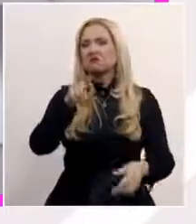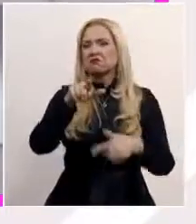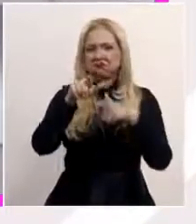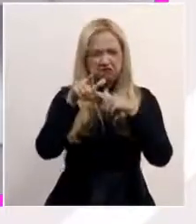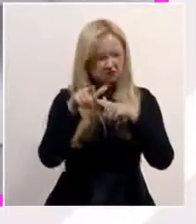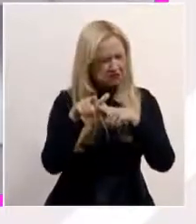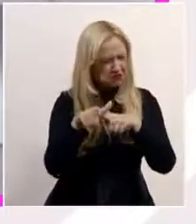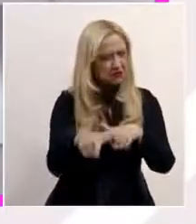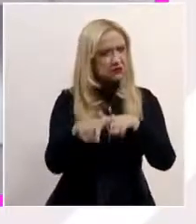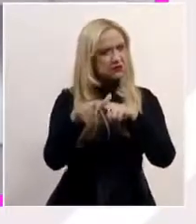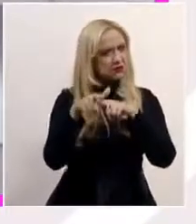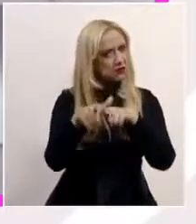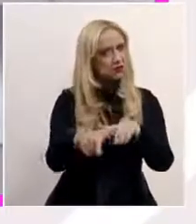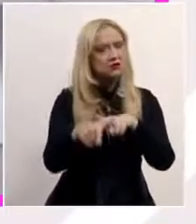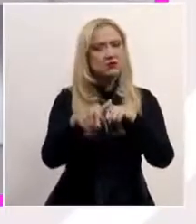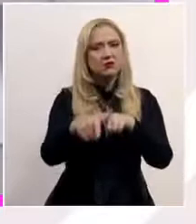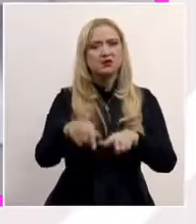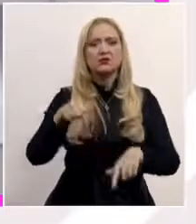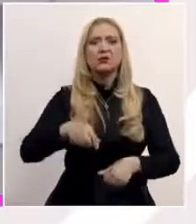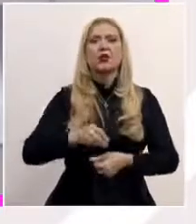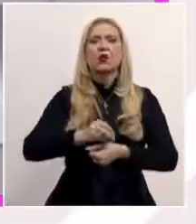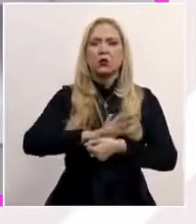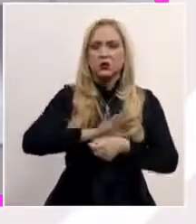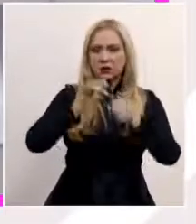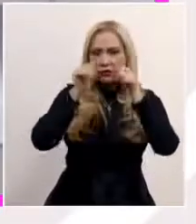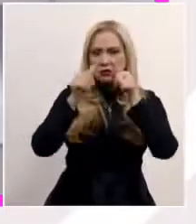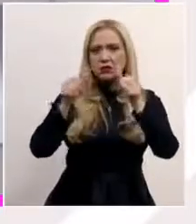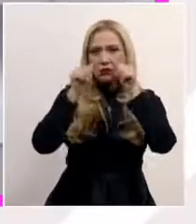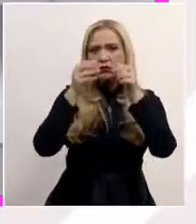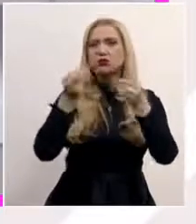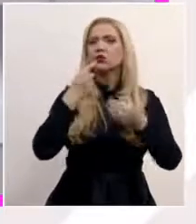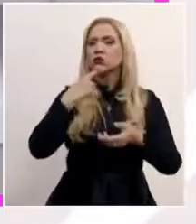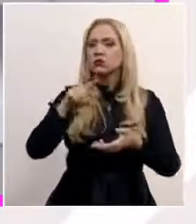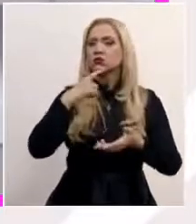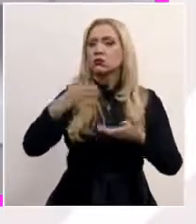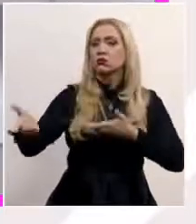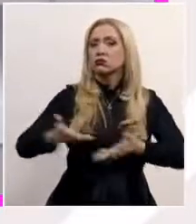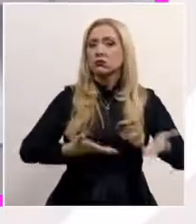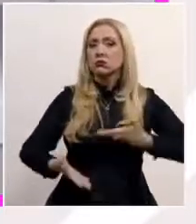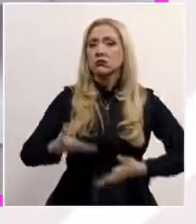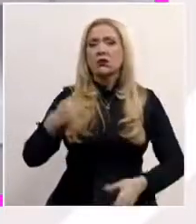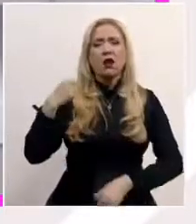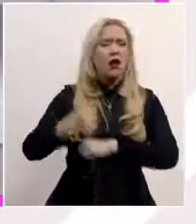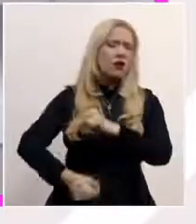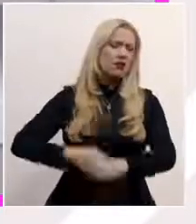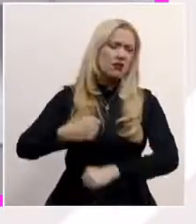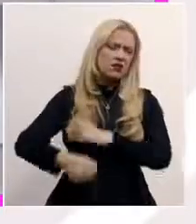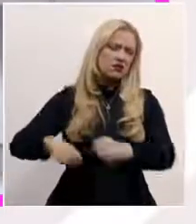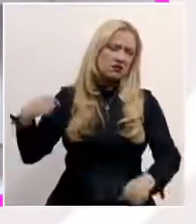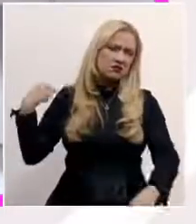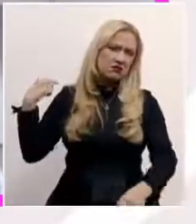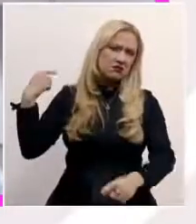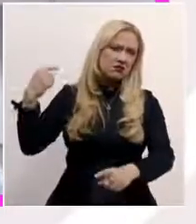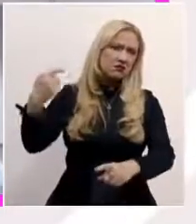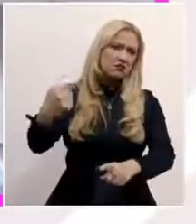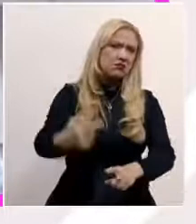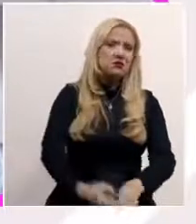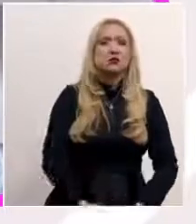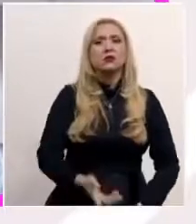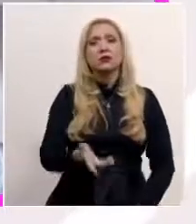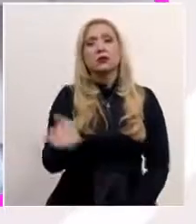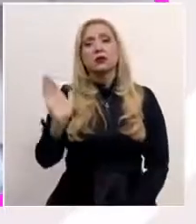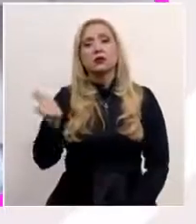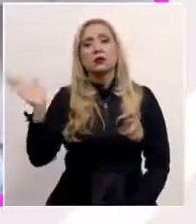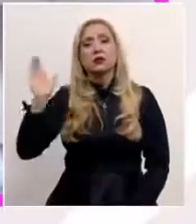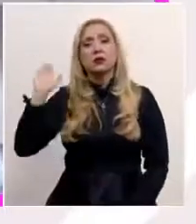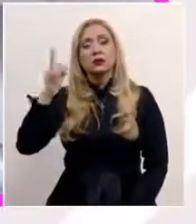muchísimo al Consejo, ¿no? Durante muchos años el despido por embarazo fue el